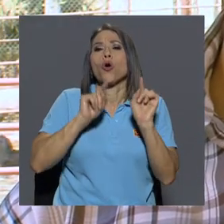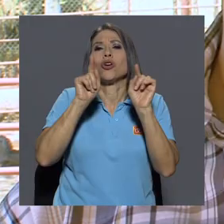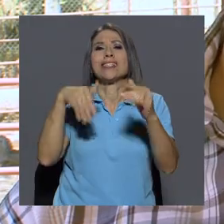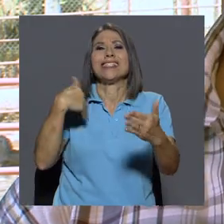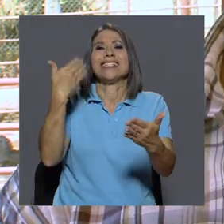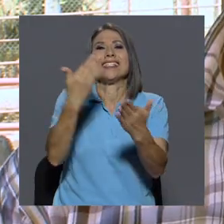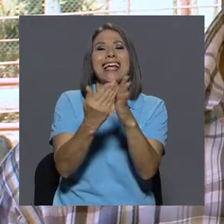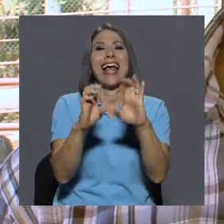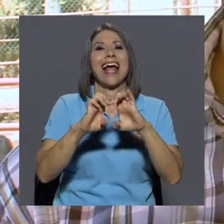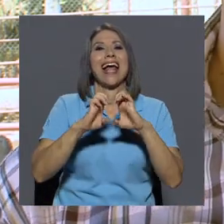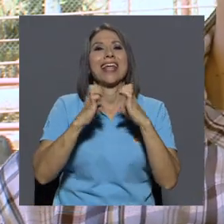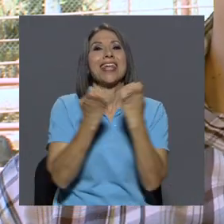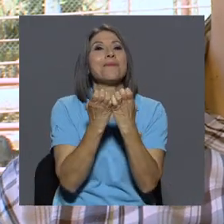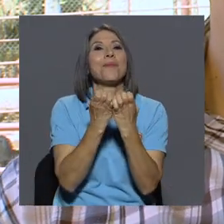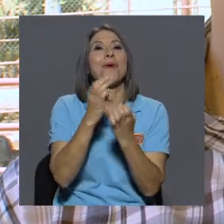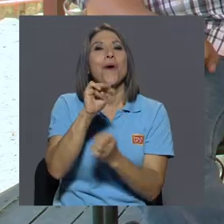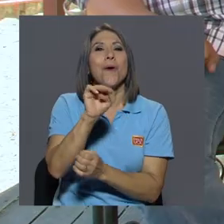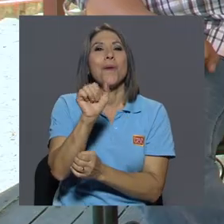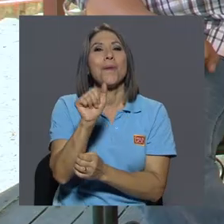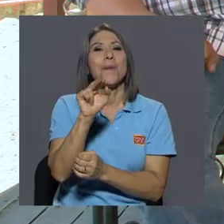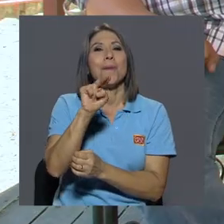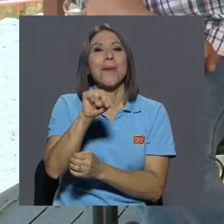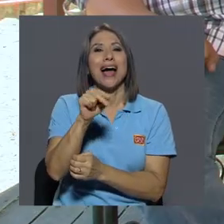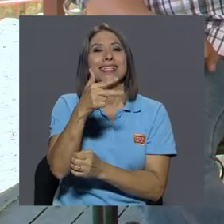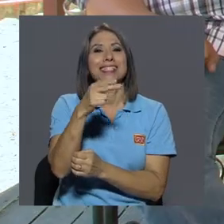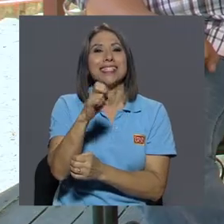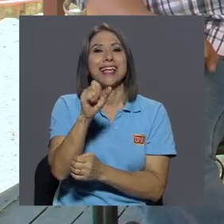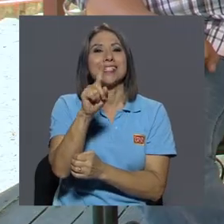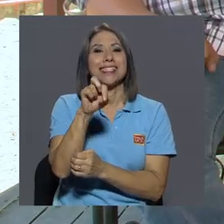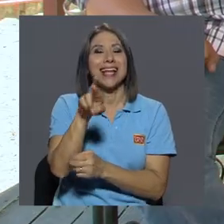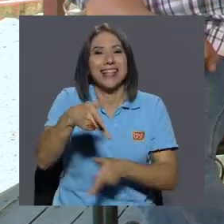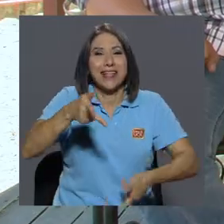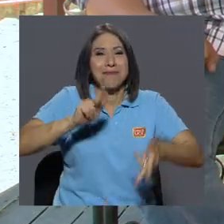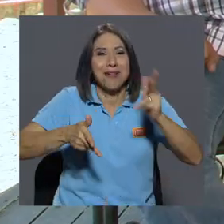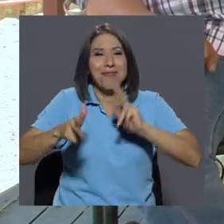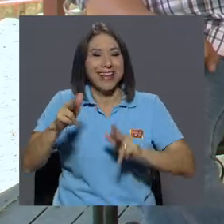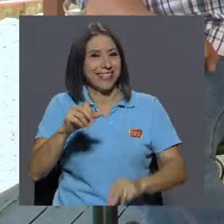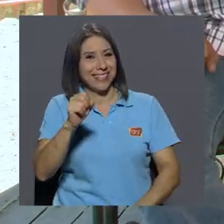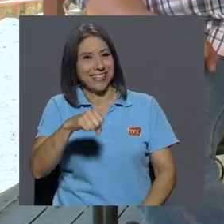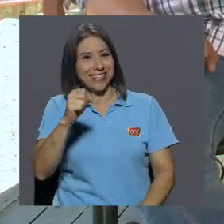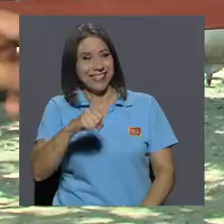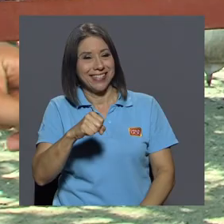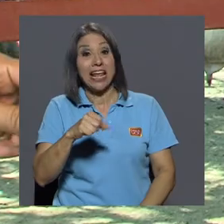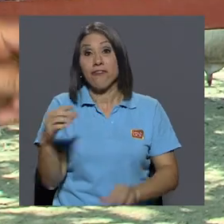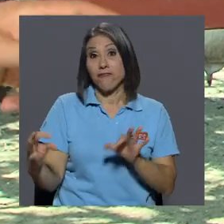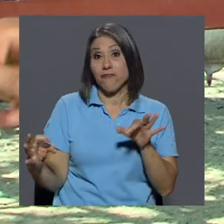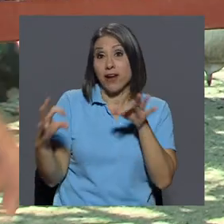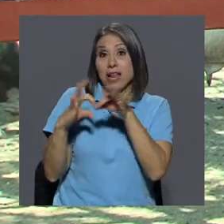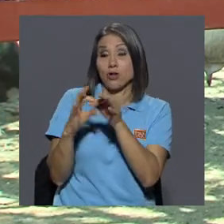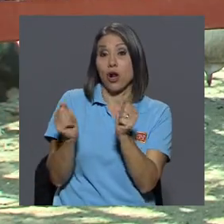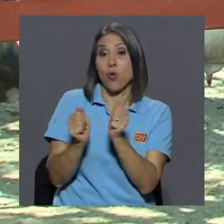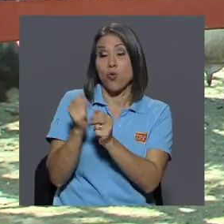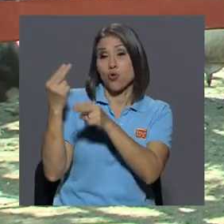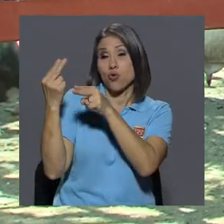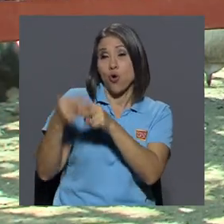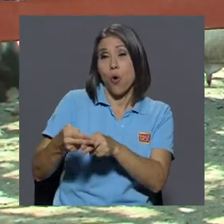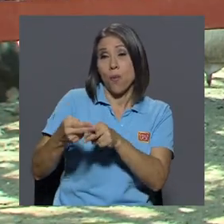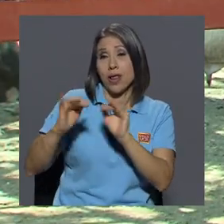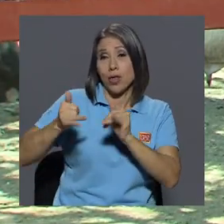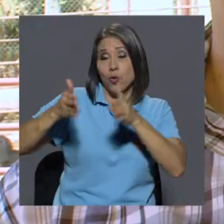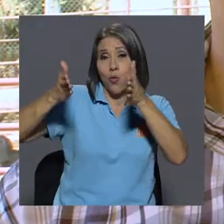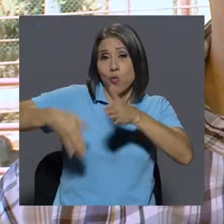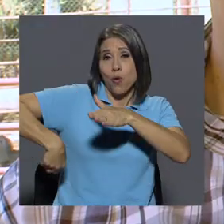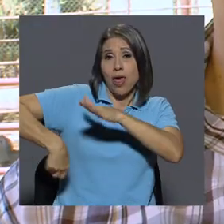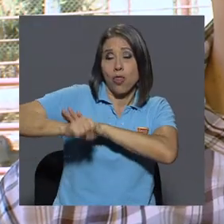al Manchester de Palmares. De Candelaria. De hecho, relacionado al nombre de un futbolista muy destacado de la época.